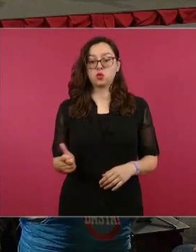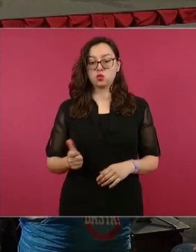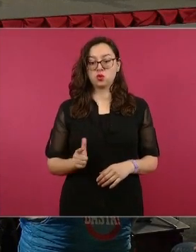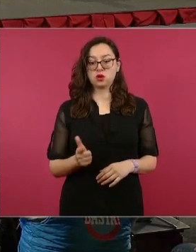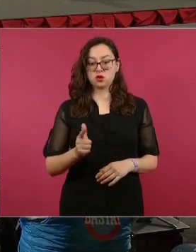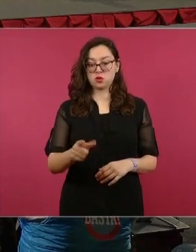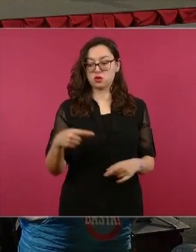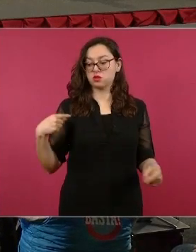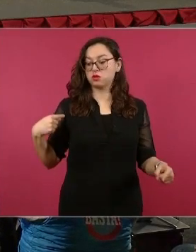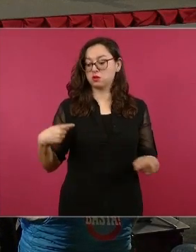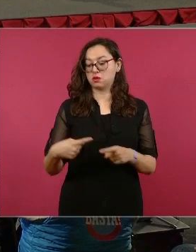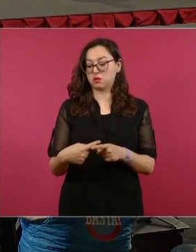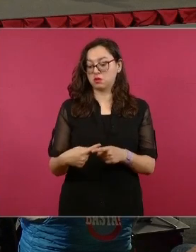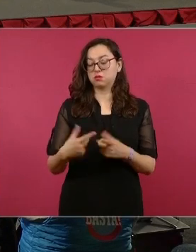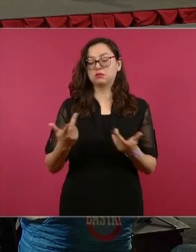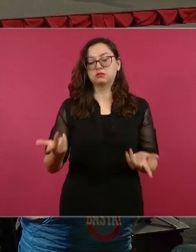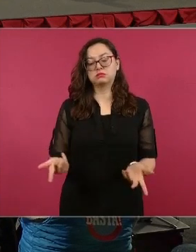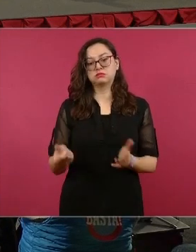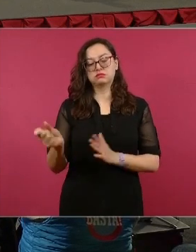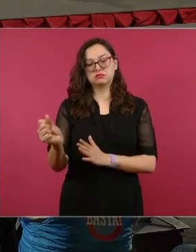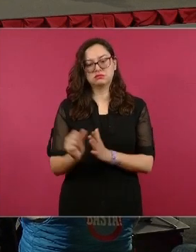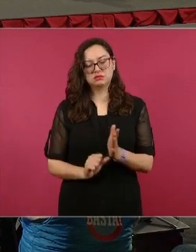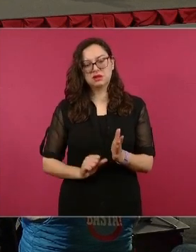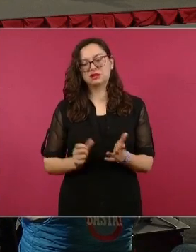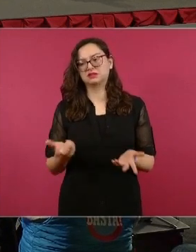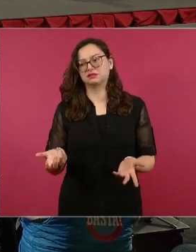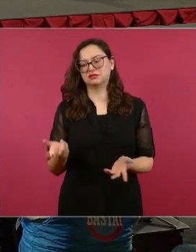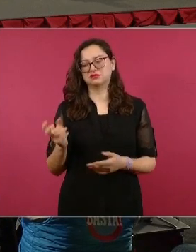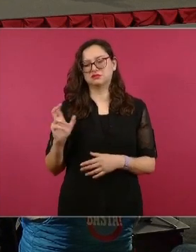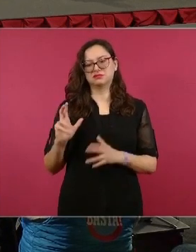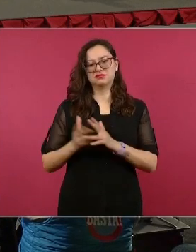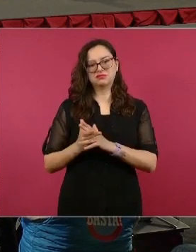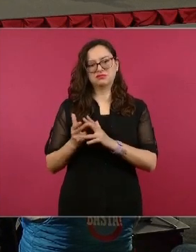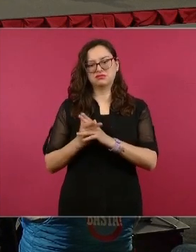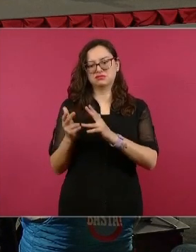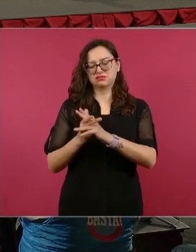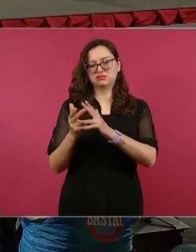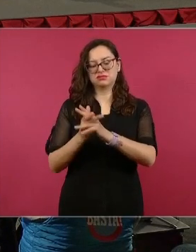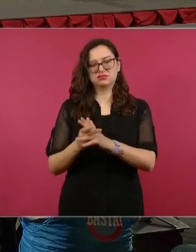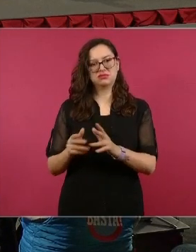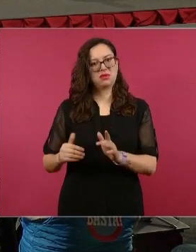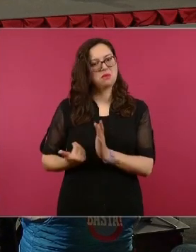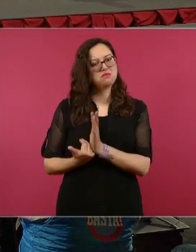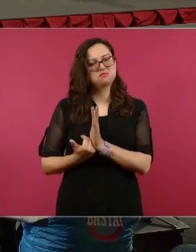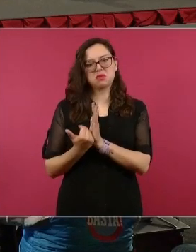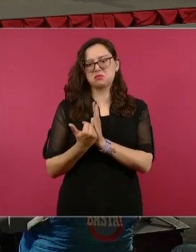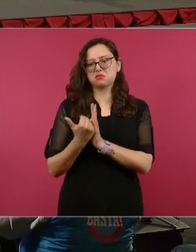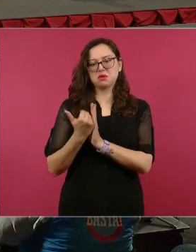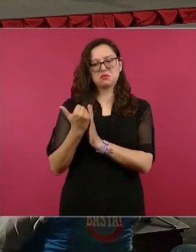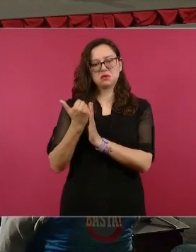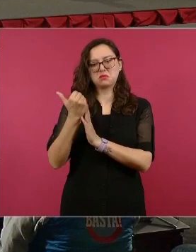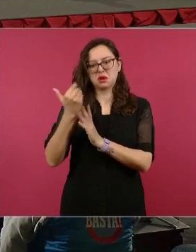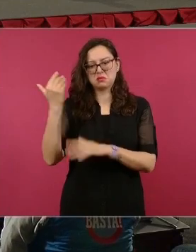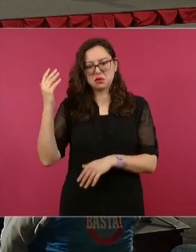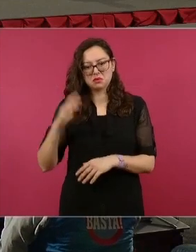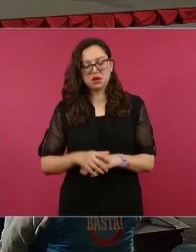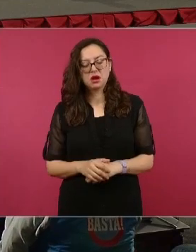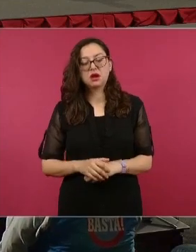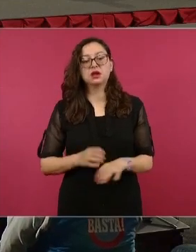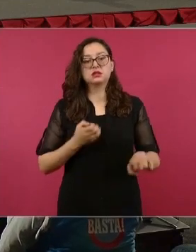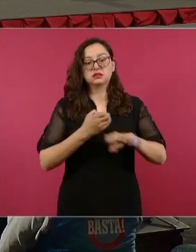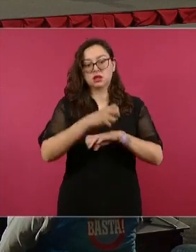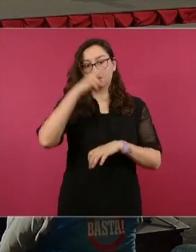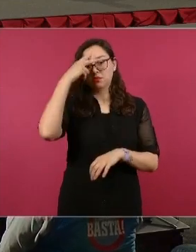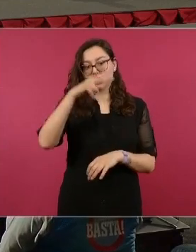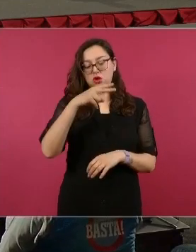mes de marzo hubo 30 homicidios más que en febrero. Adelante. En el Estado de México, 12 delitos más que el